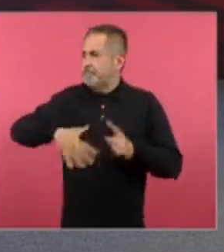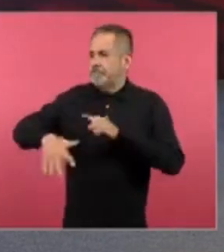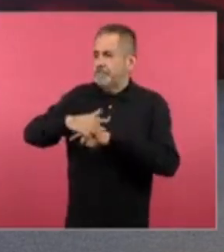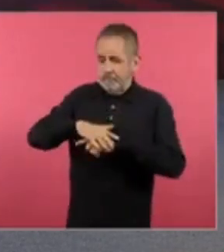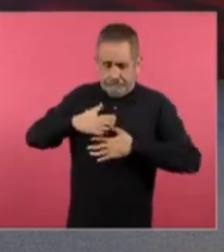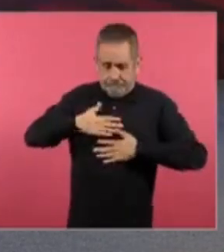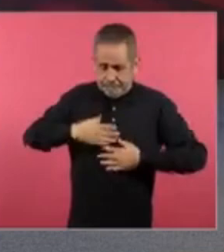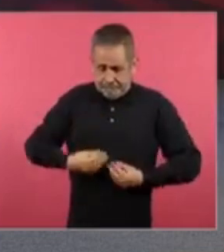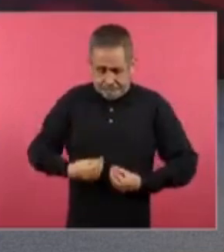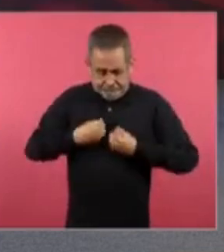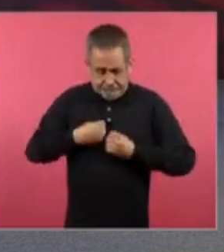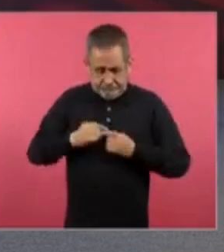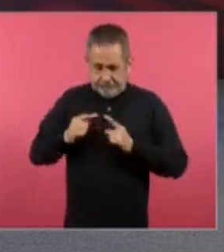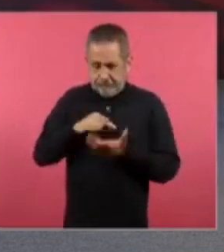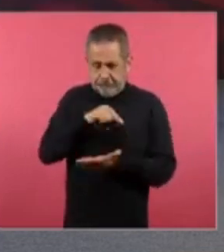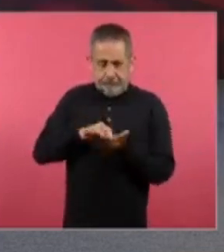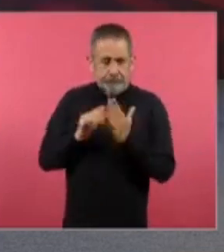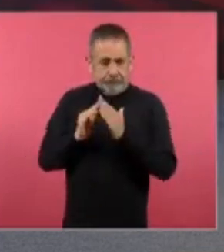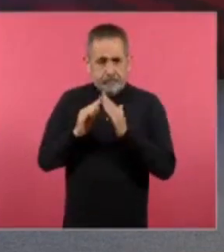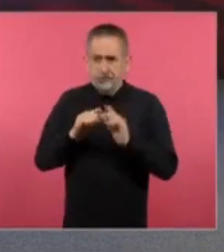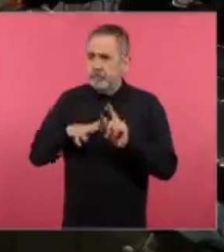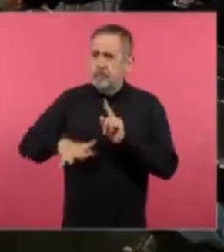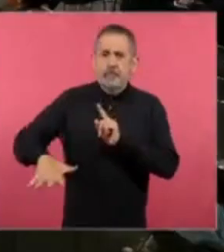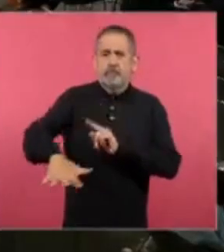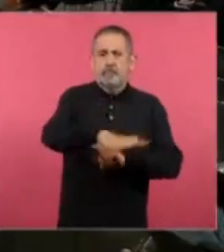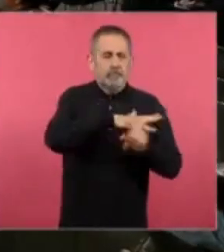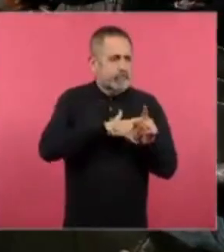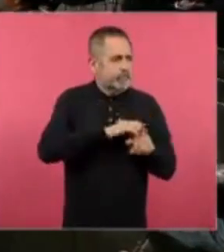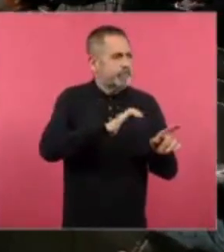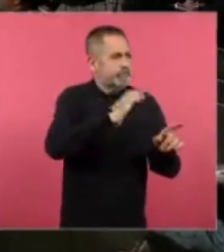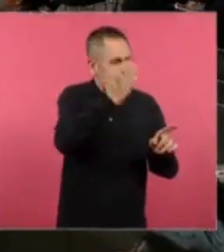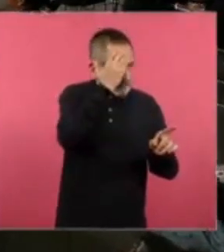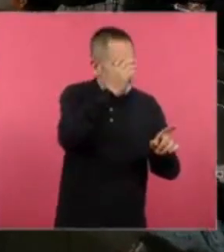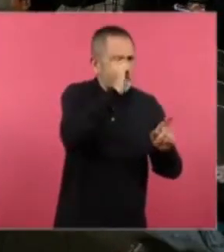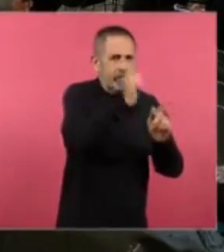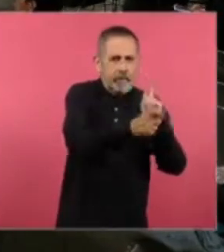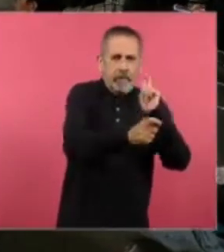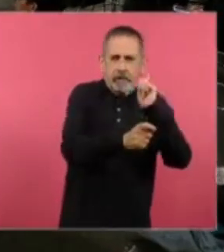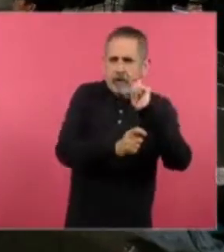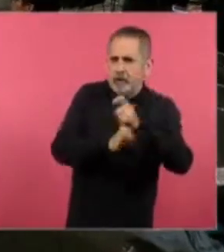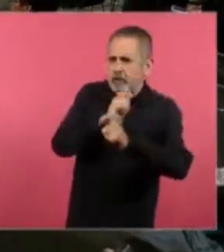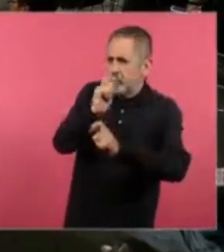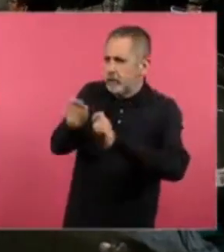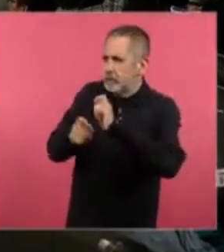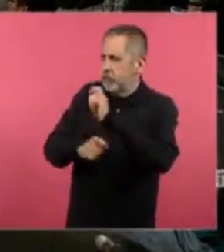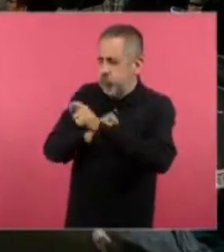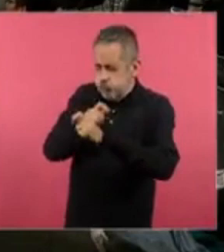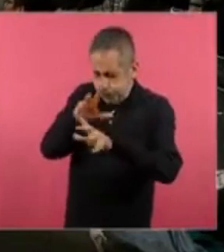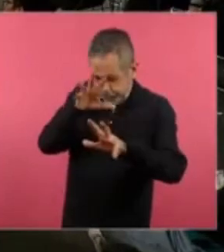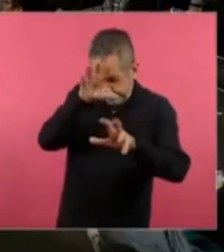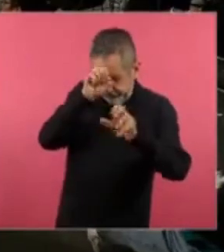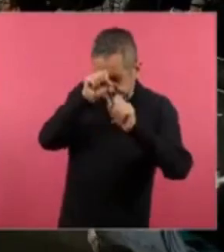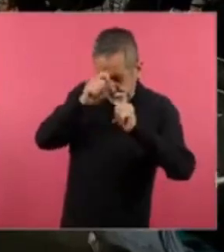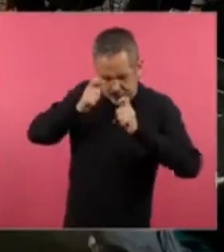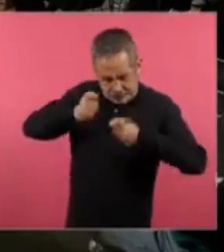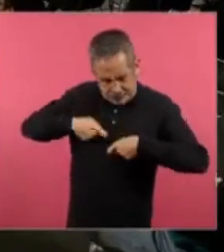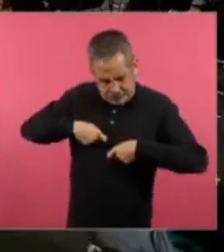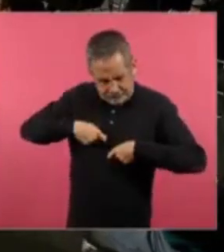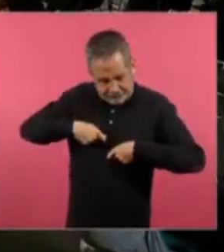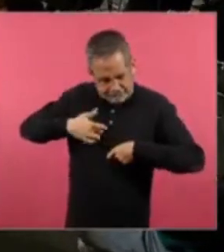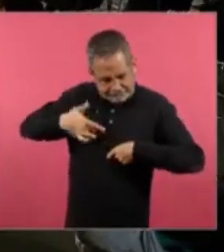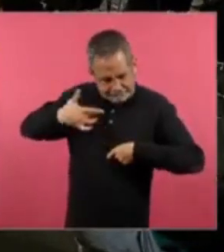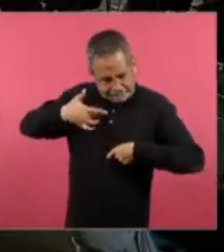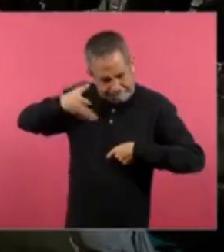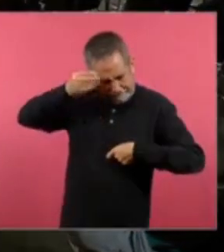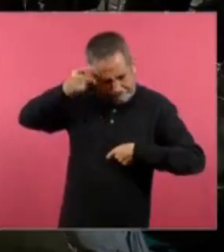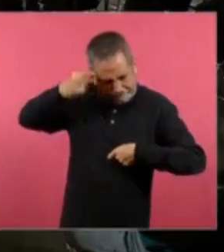de partida. Esto es importante porque para desarrollar procesos de metacognición y de aprender para